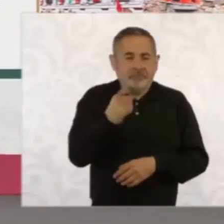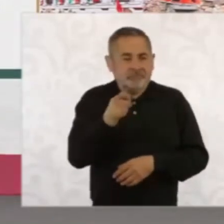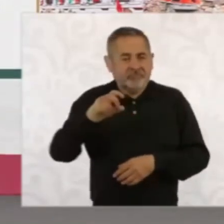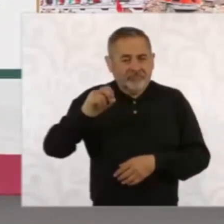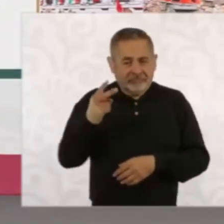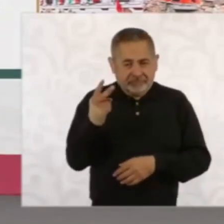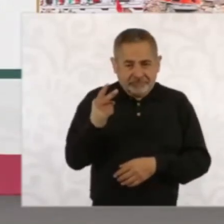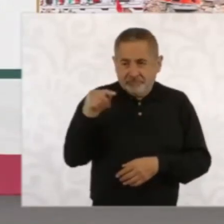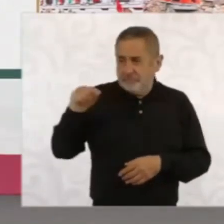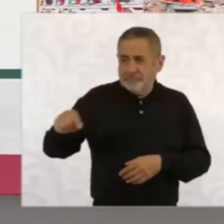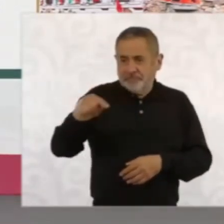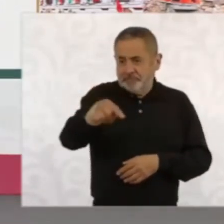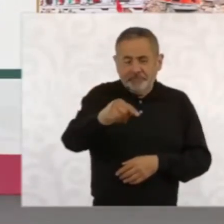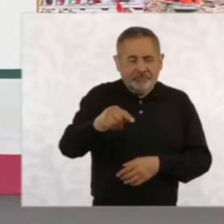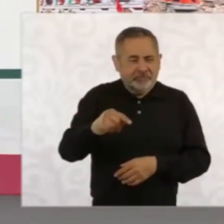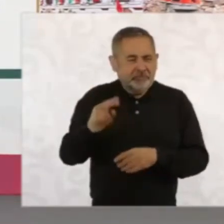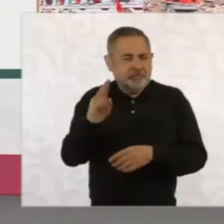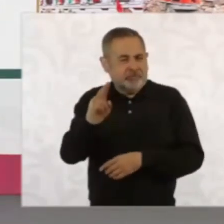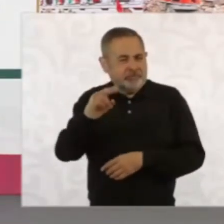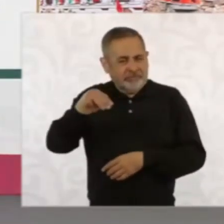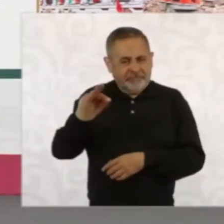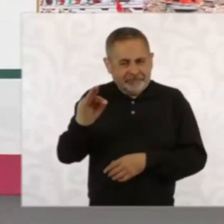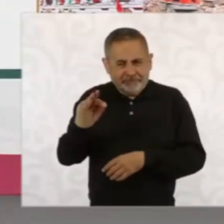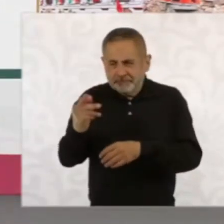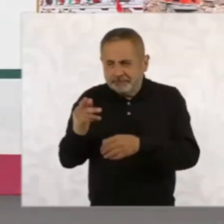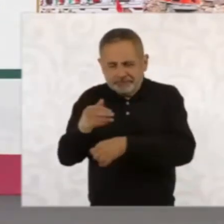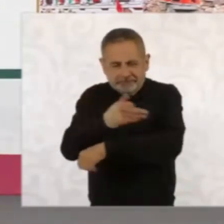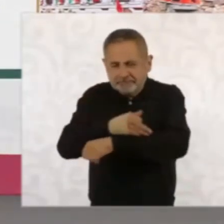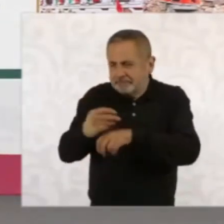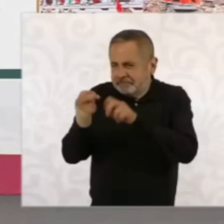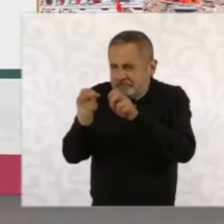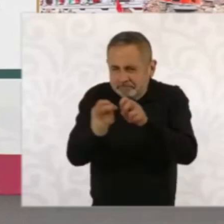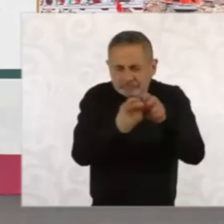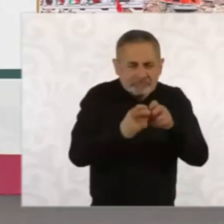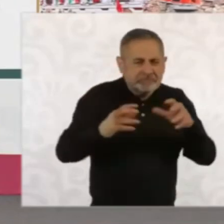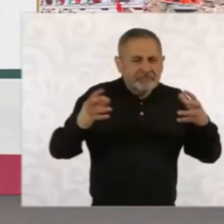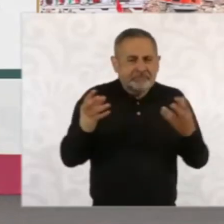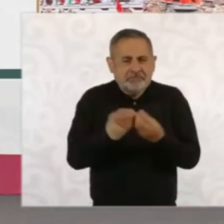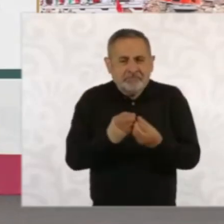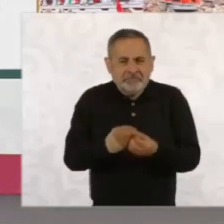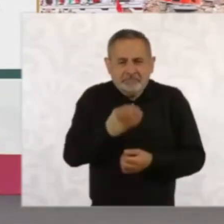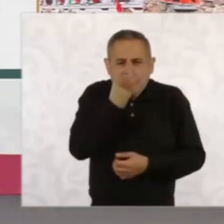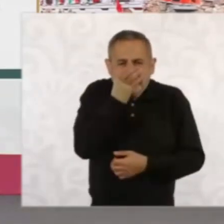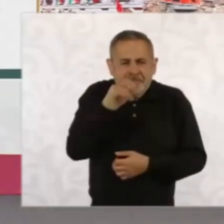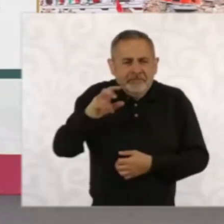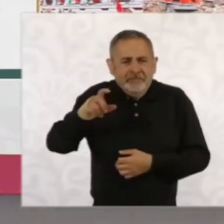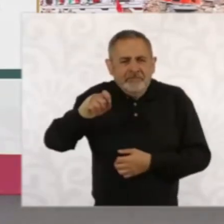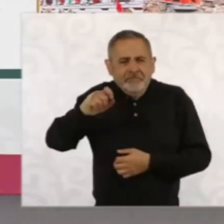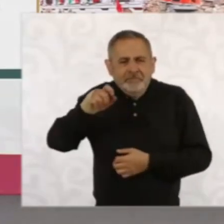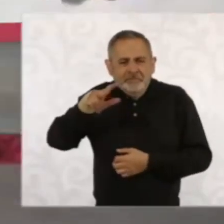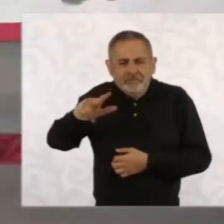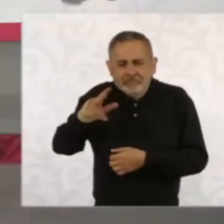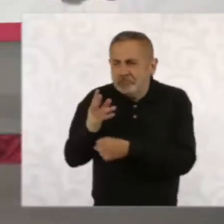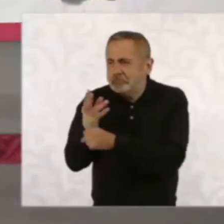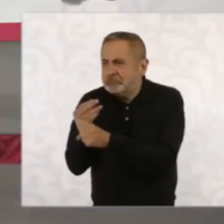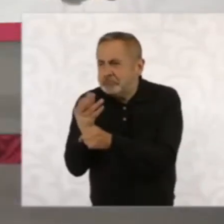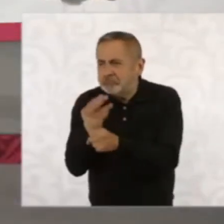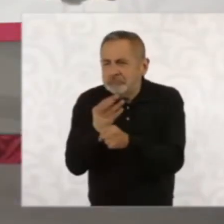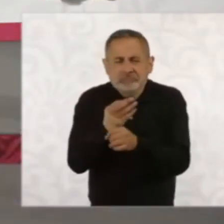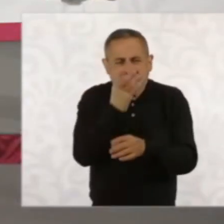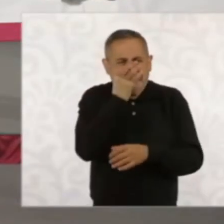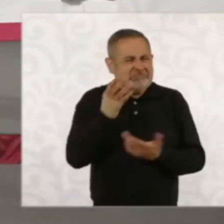médicas afectadas solo se reconstruyeron 28, o sea, muy poquitas, el